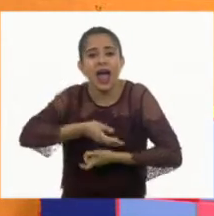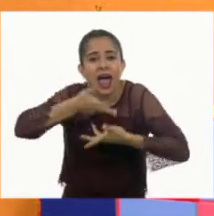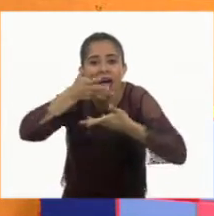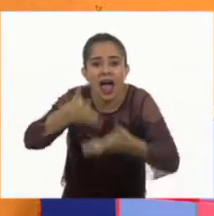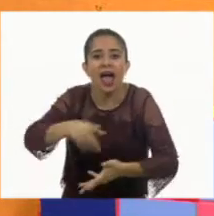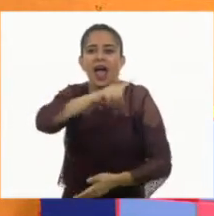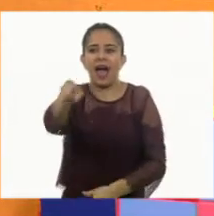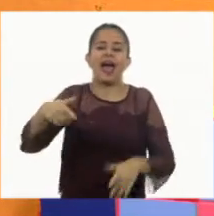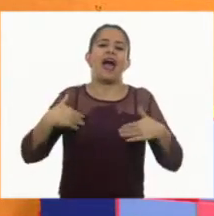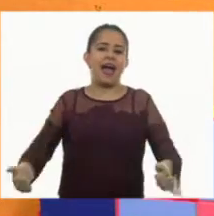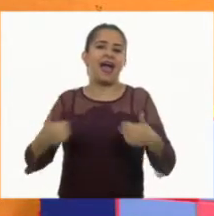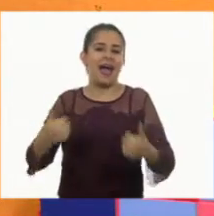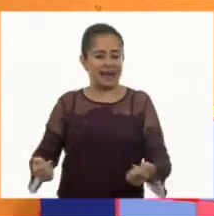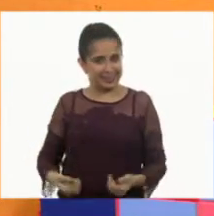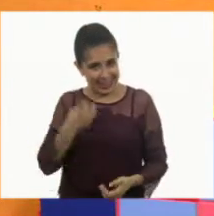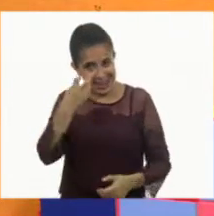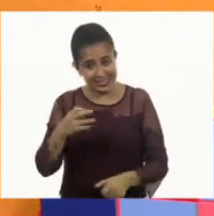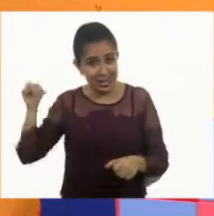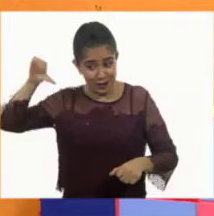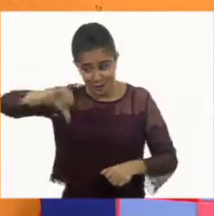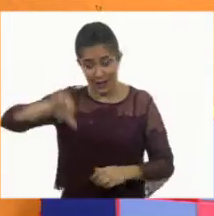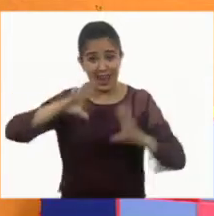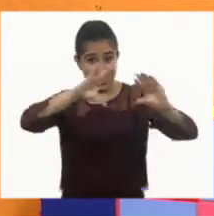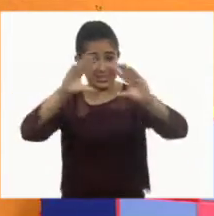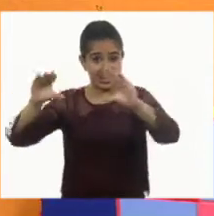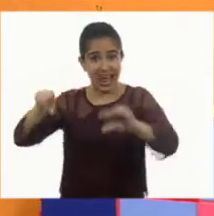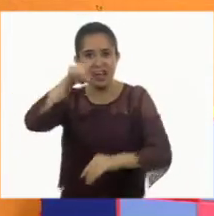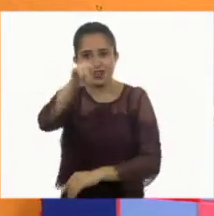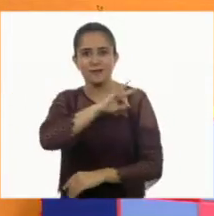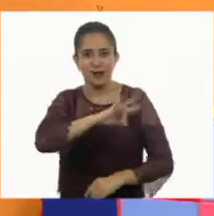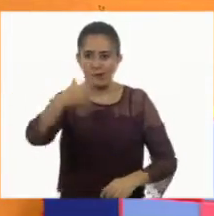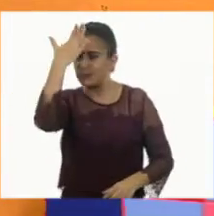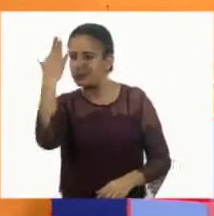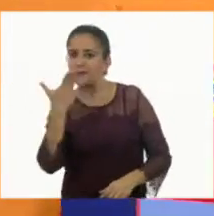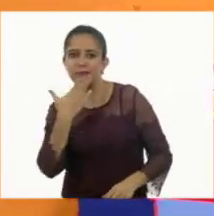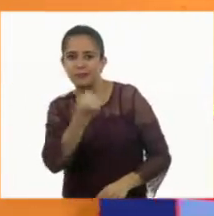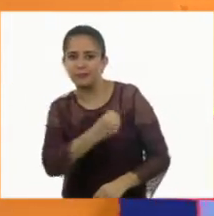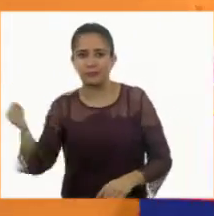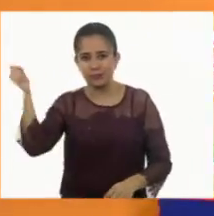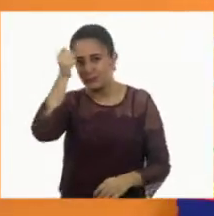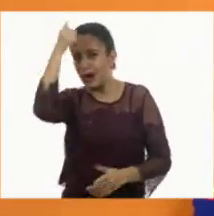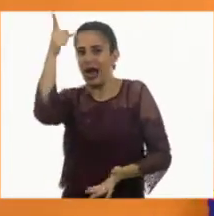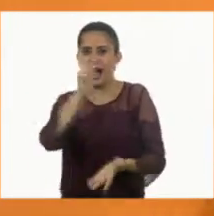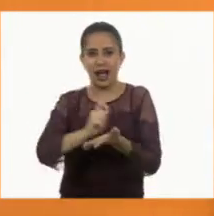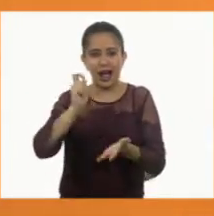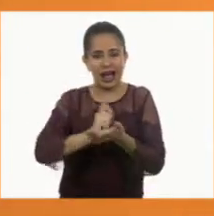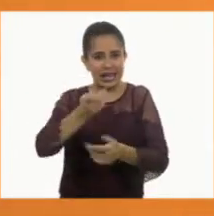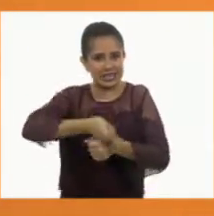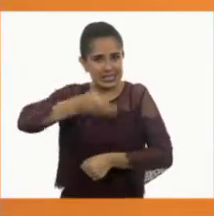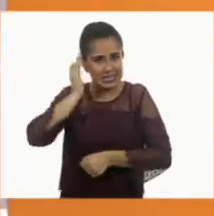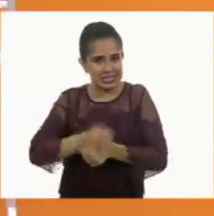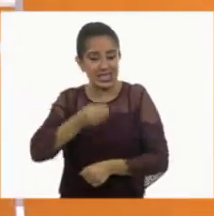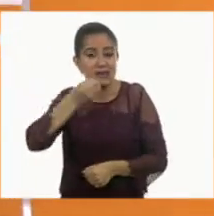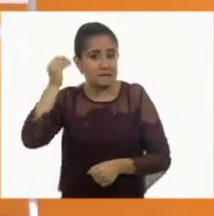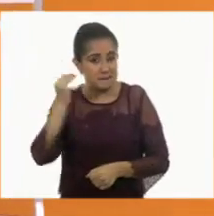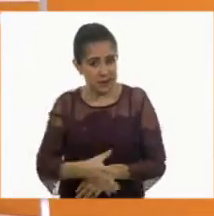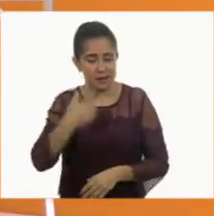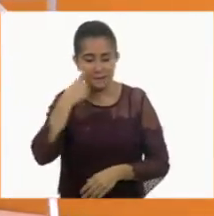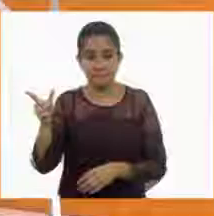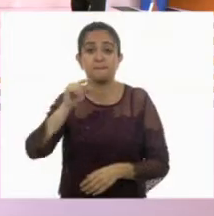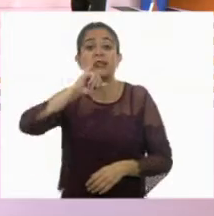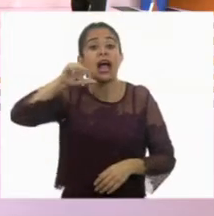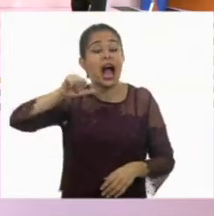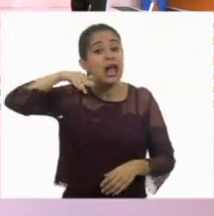bien duchos el día de hoy con esta de los signos, porque los vamos a seguir practicando. Efectivamente,